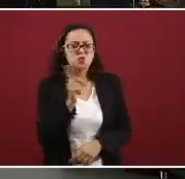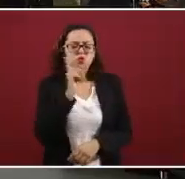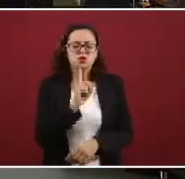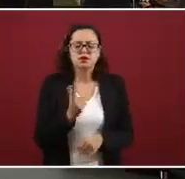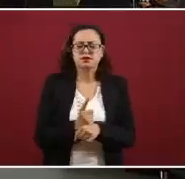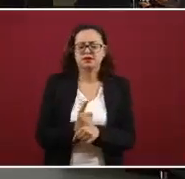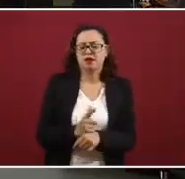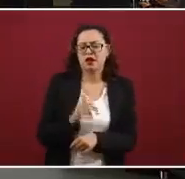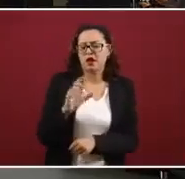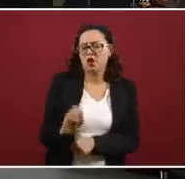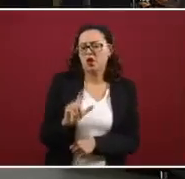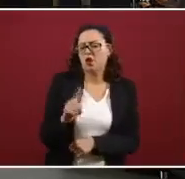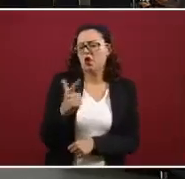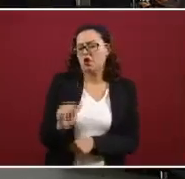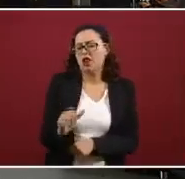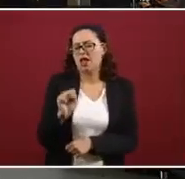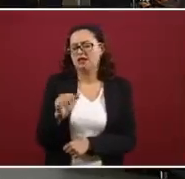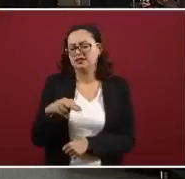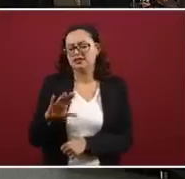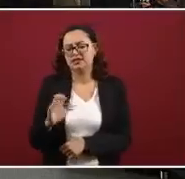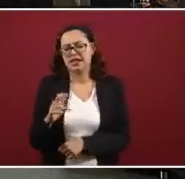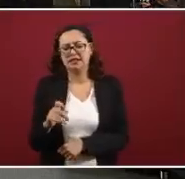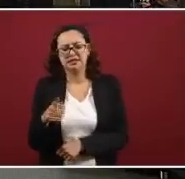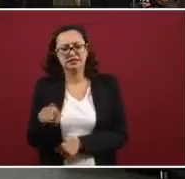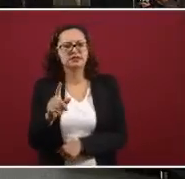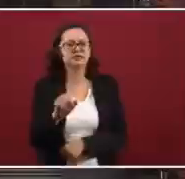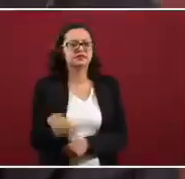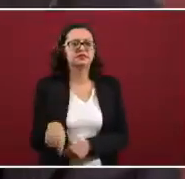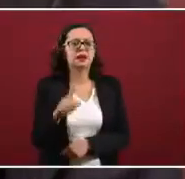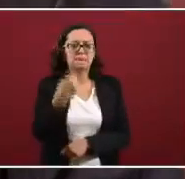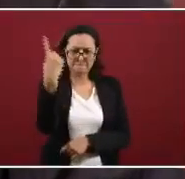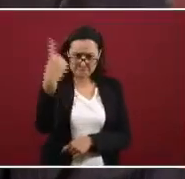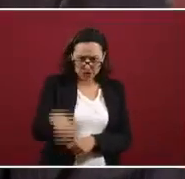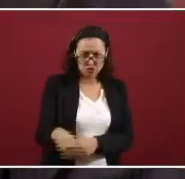si recibió la orden del presidente para que se llevara a cabo